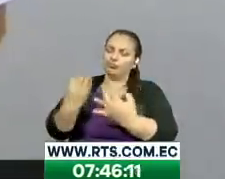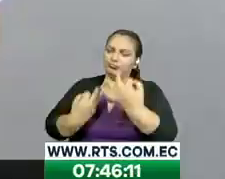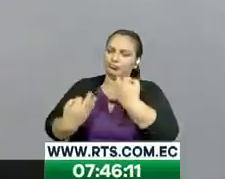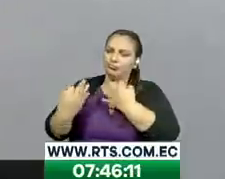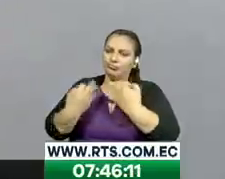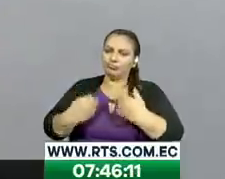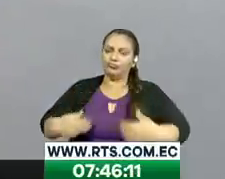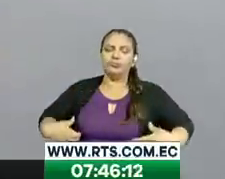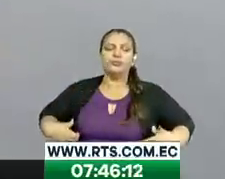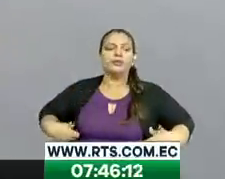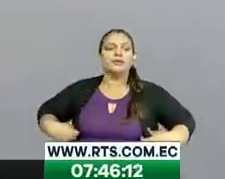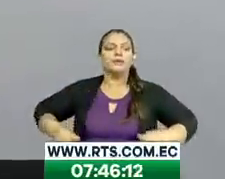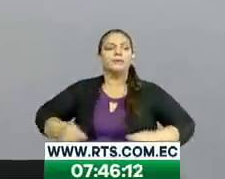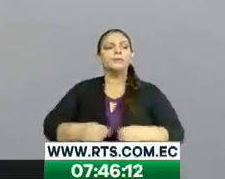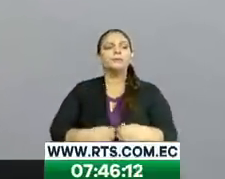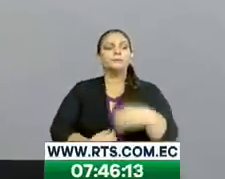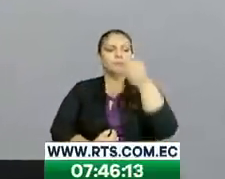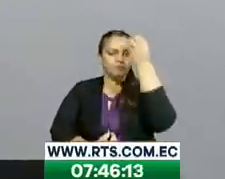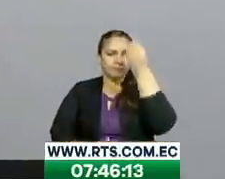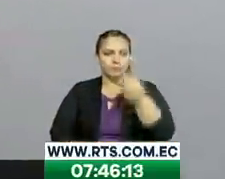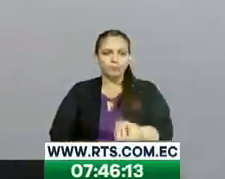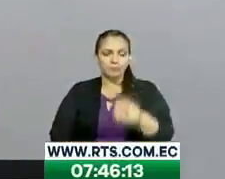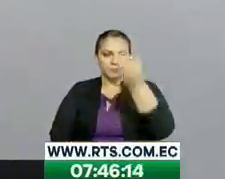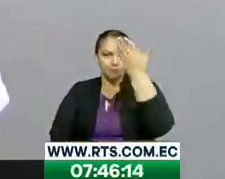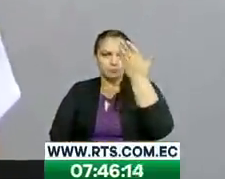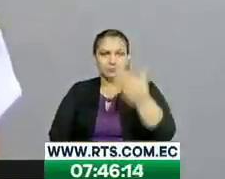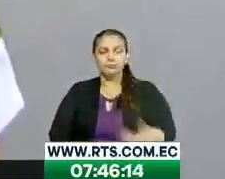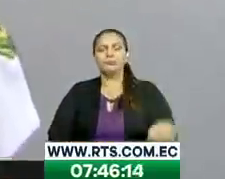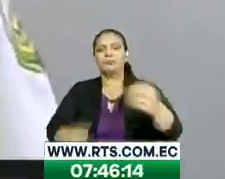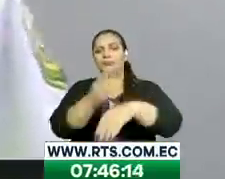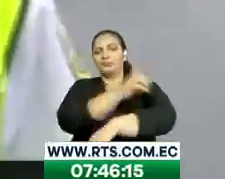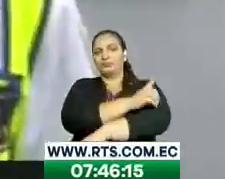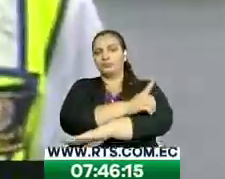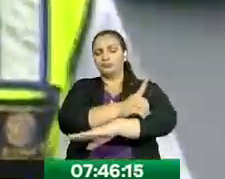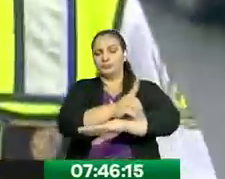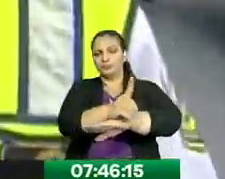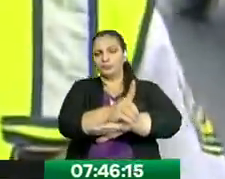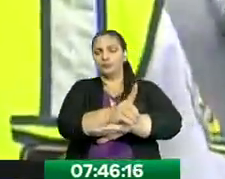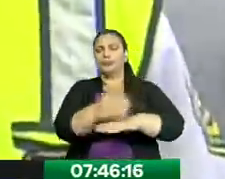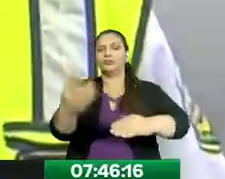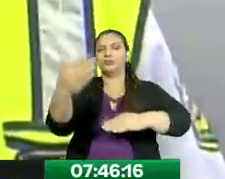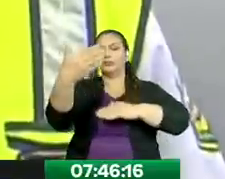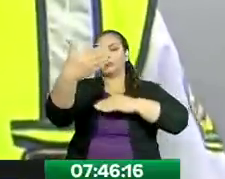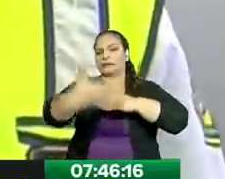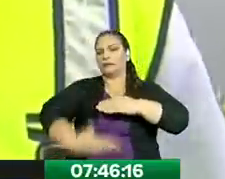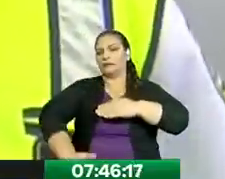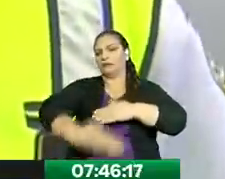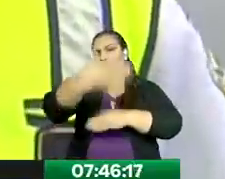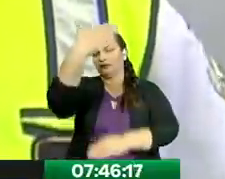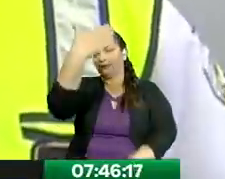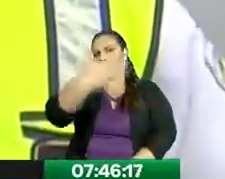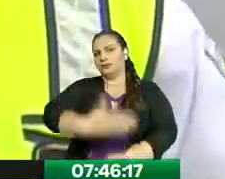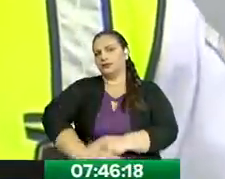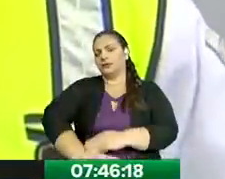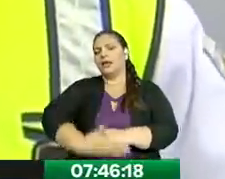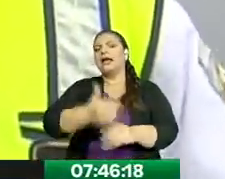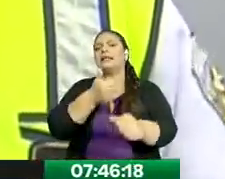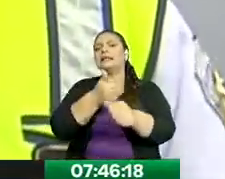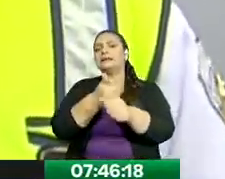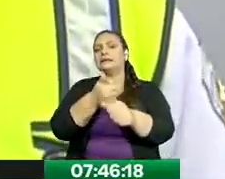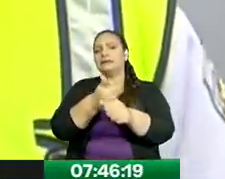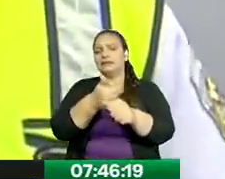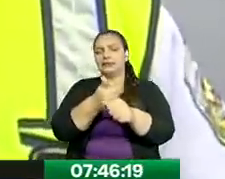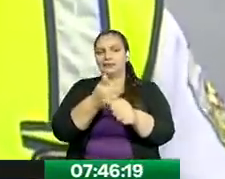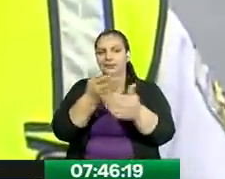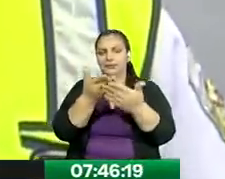se está haciendo control en este pie al que vería el kilómetro 32 de la vía a daule la comisión de tránsito